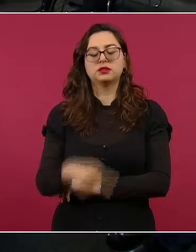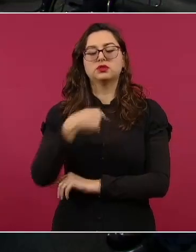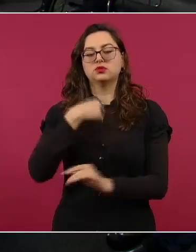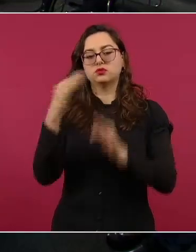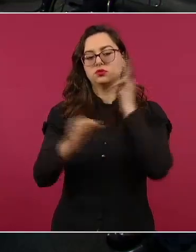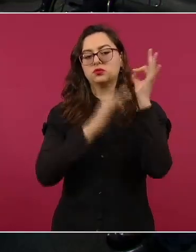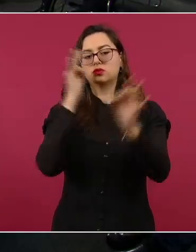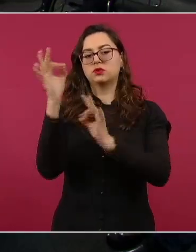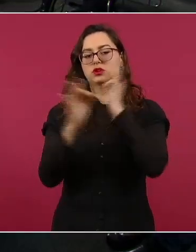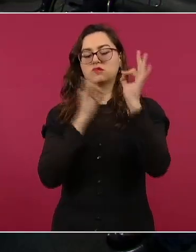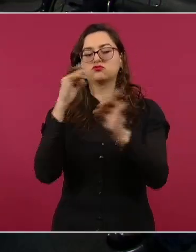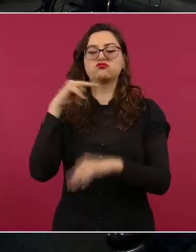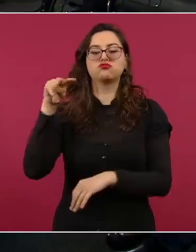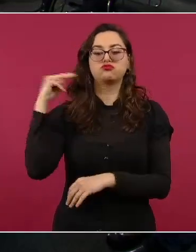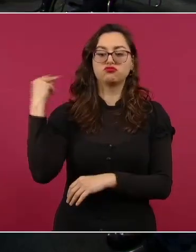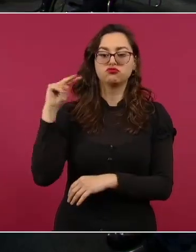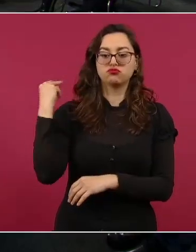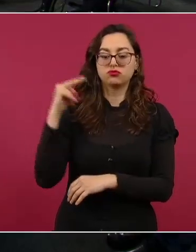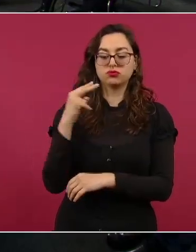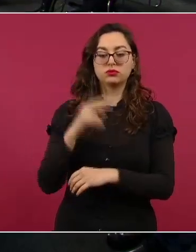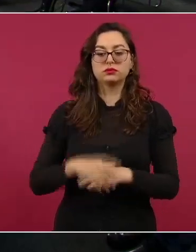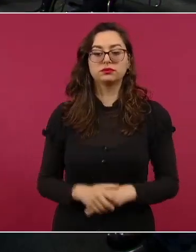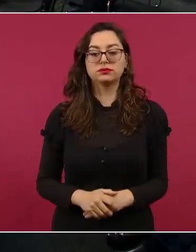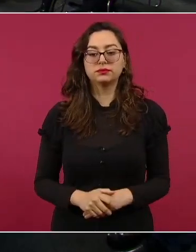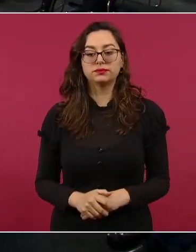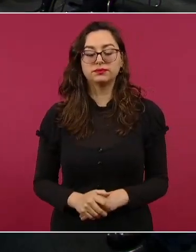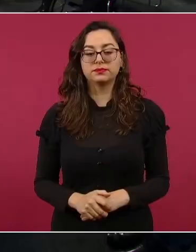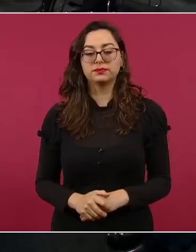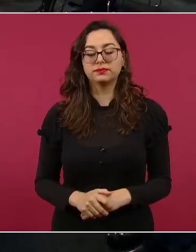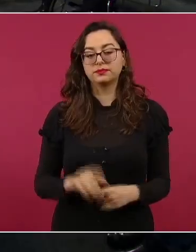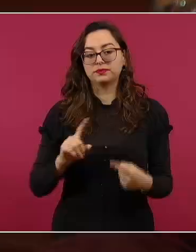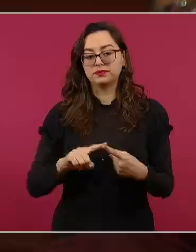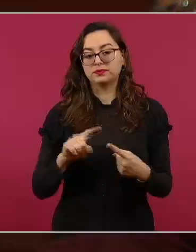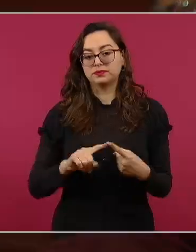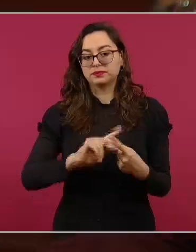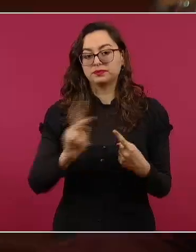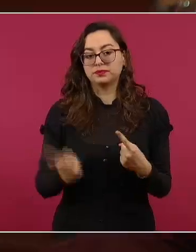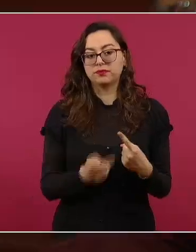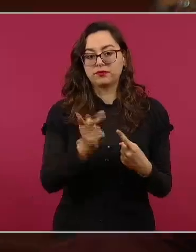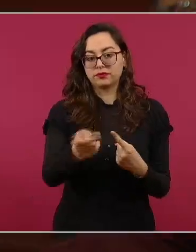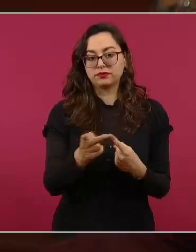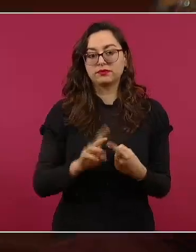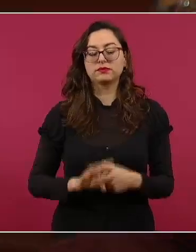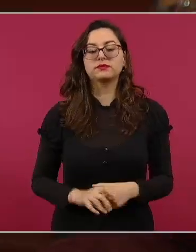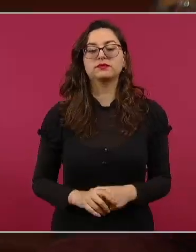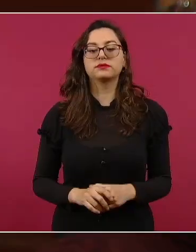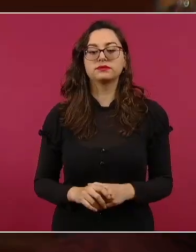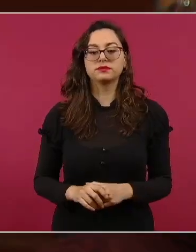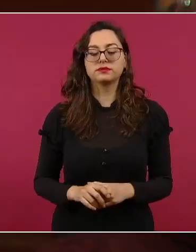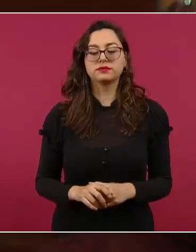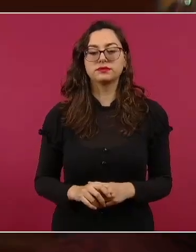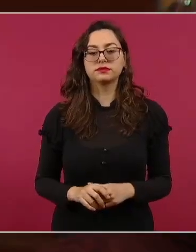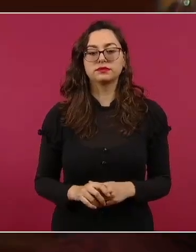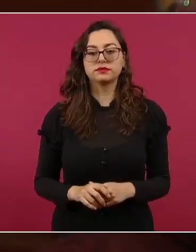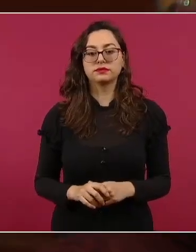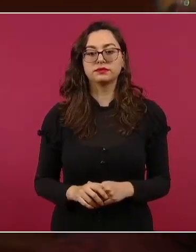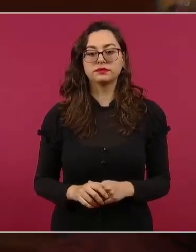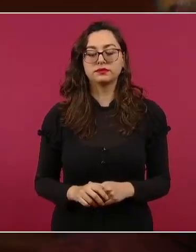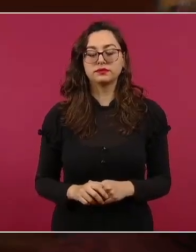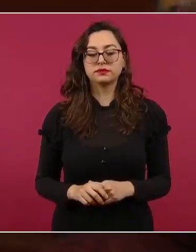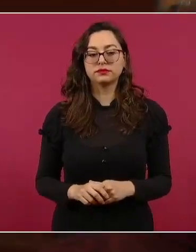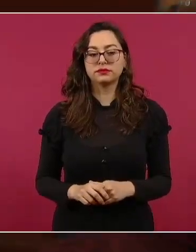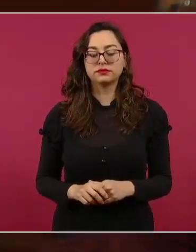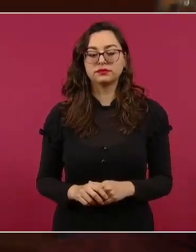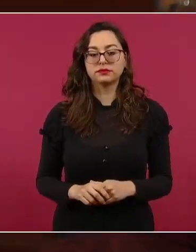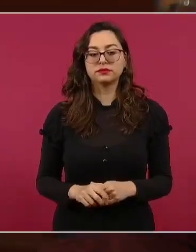Veracruz. Mi primera pregunta es, ¿usted qué opina, qué opinión le merece que